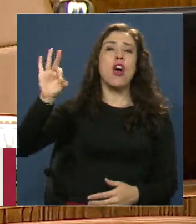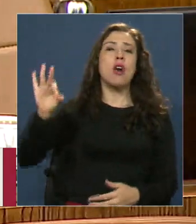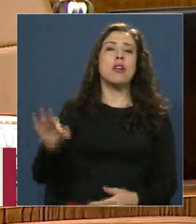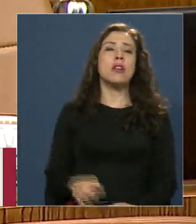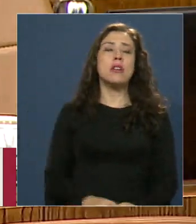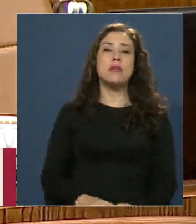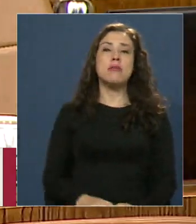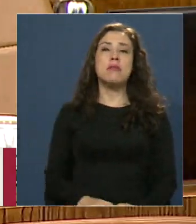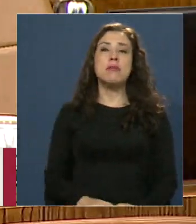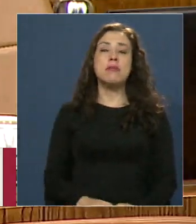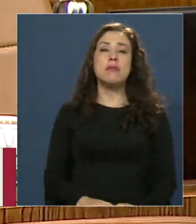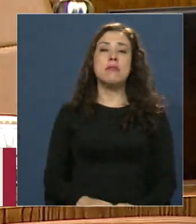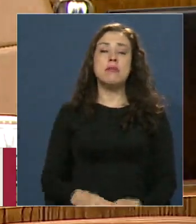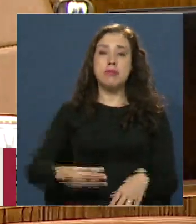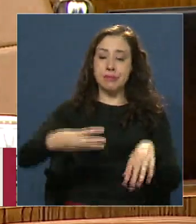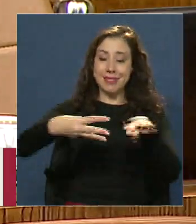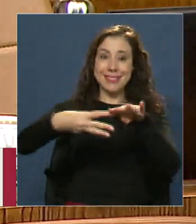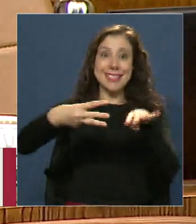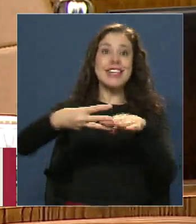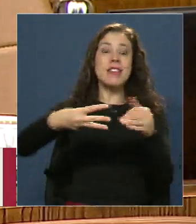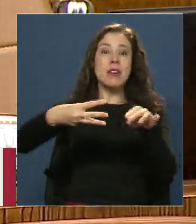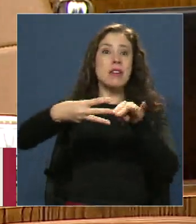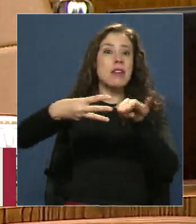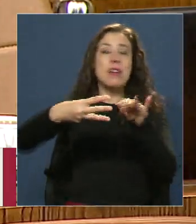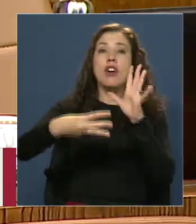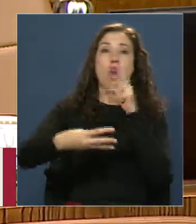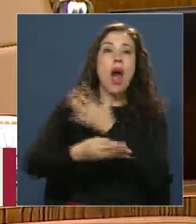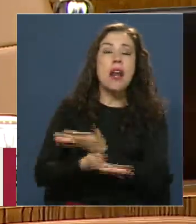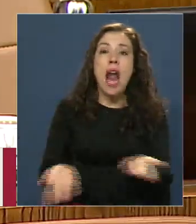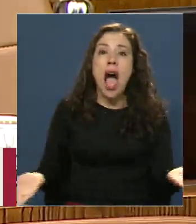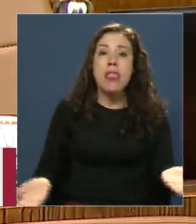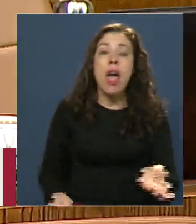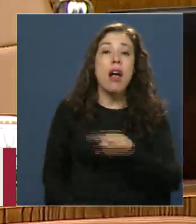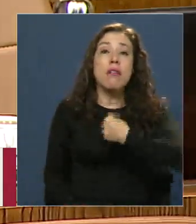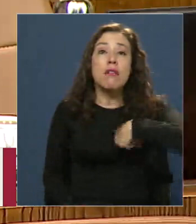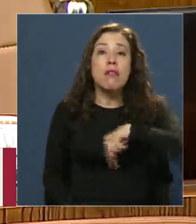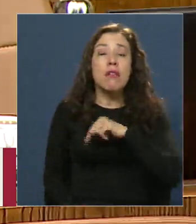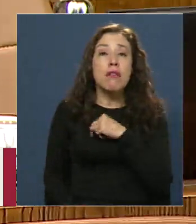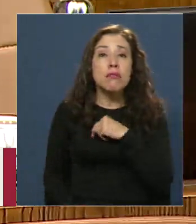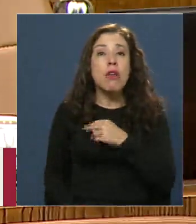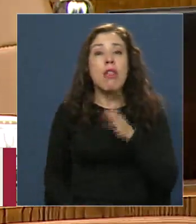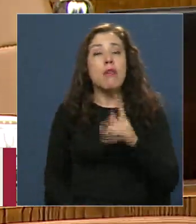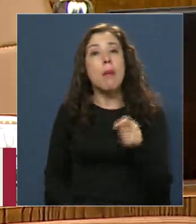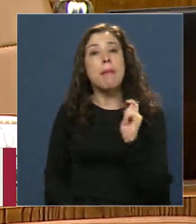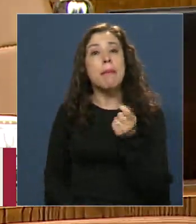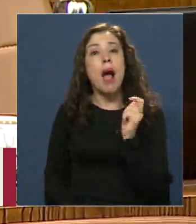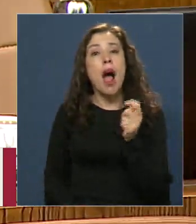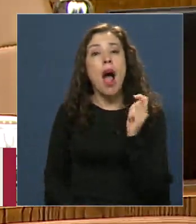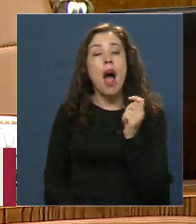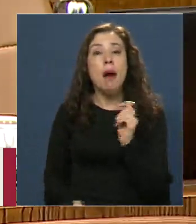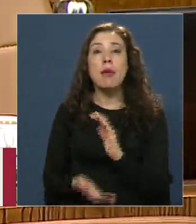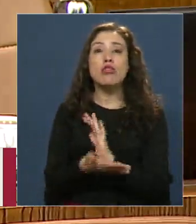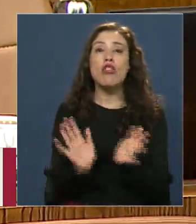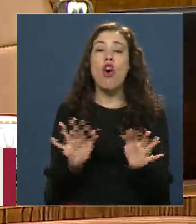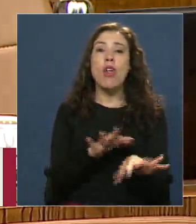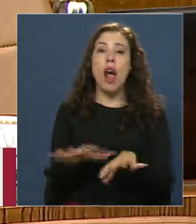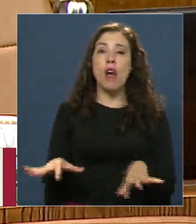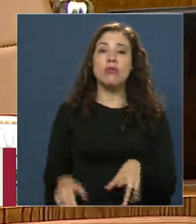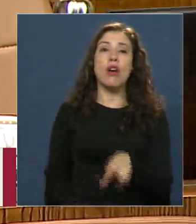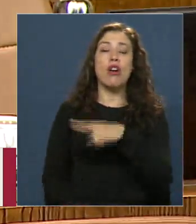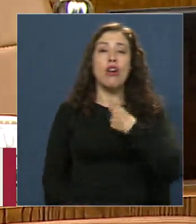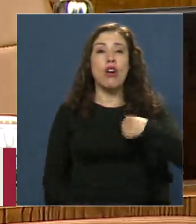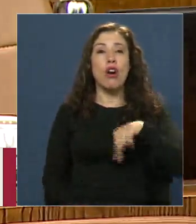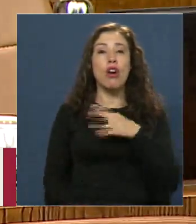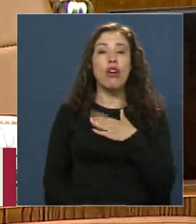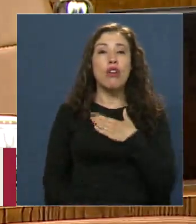se queda este grupo intermedio y ellos lo dicen. Nosotros somos los que tenemos que pagar por todo. Nosotros